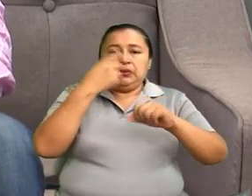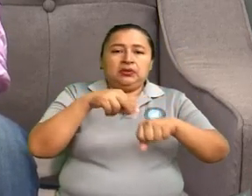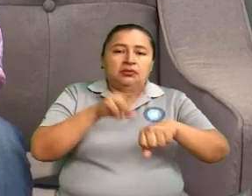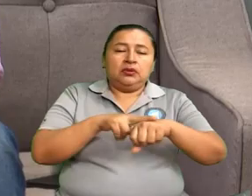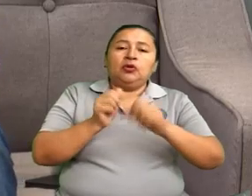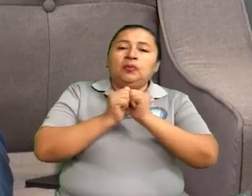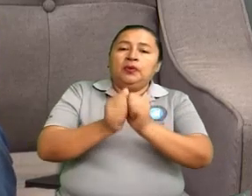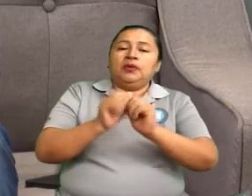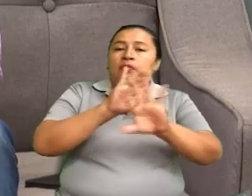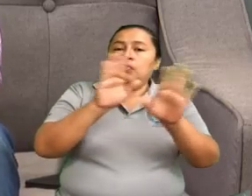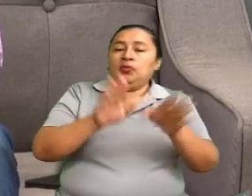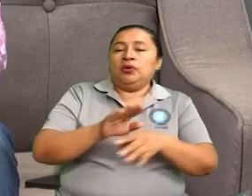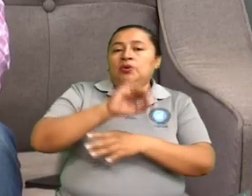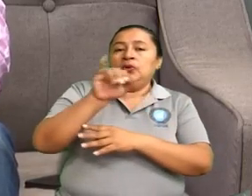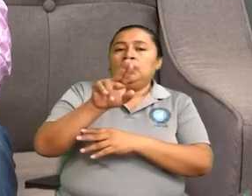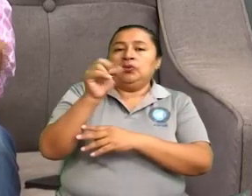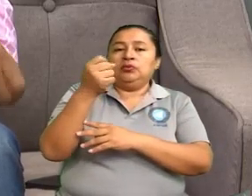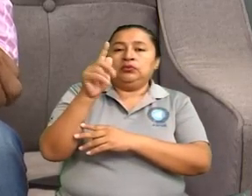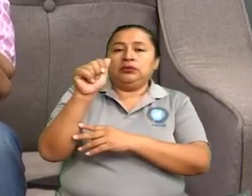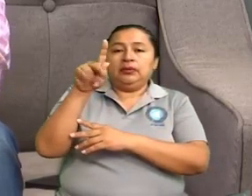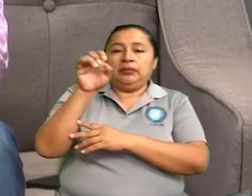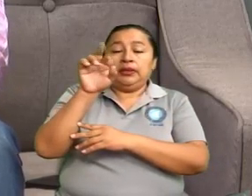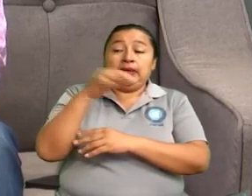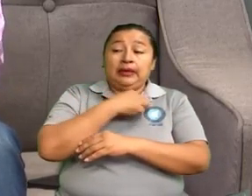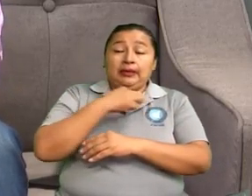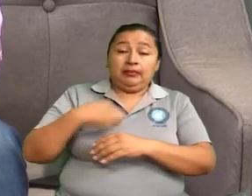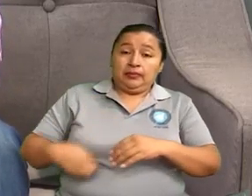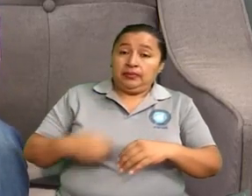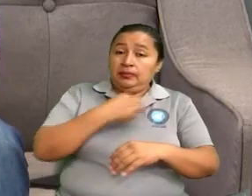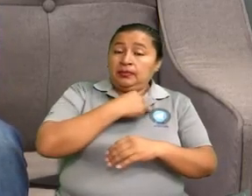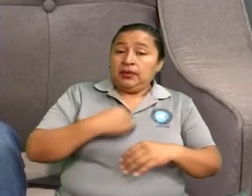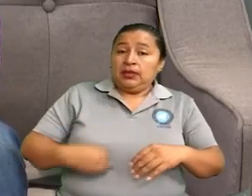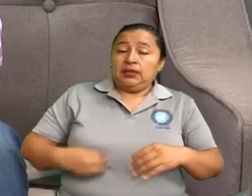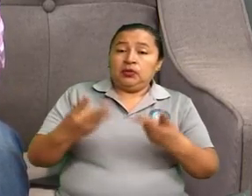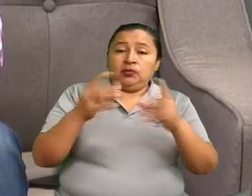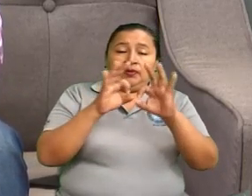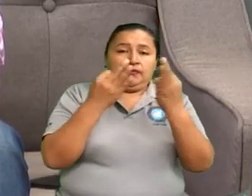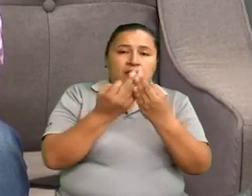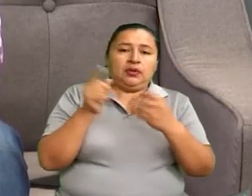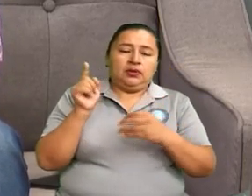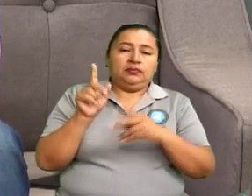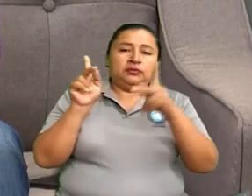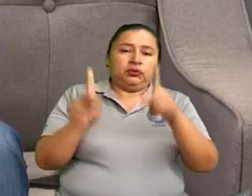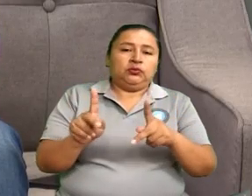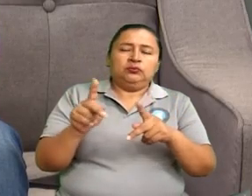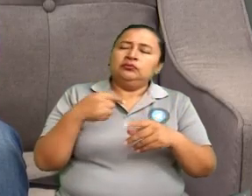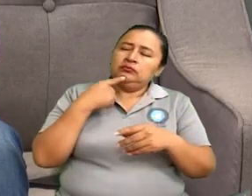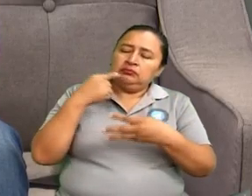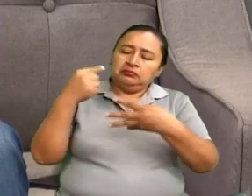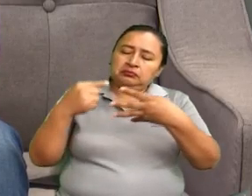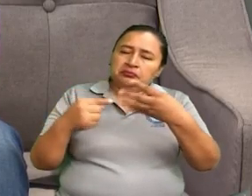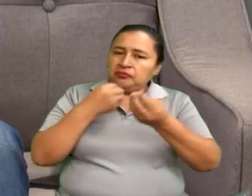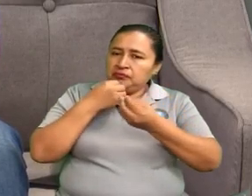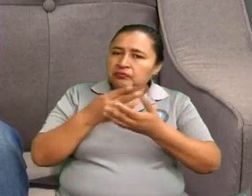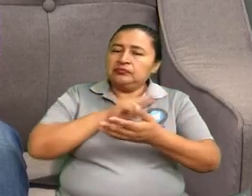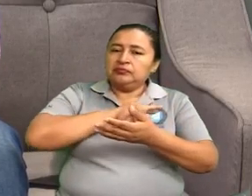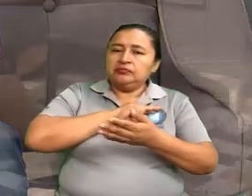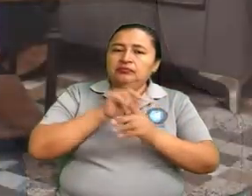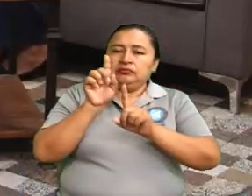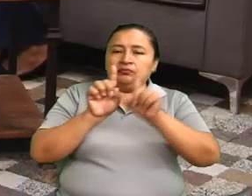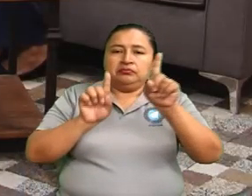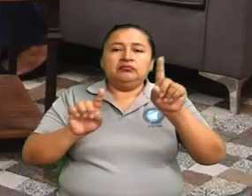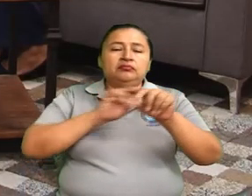compañera Justa Pérez, quien es ministra precisamente del Ministerio de la Economía Familiar. Compañera, pues antes de irnos a la pausa, algunos datos que usted nos venía facilitando, algunos datos